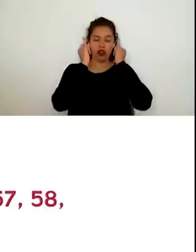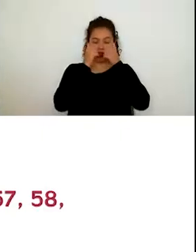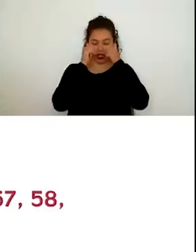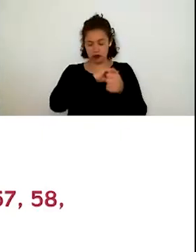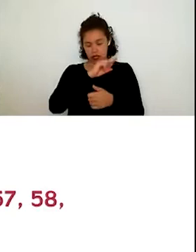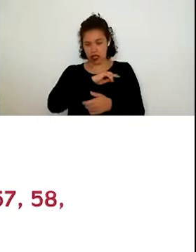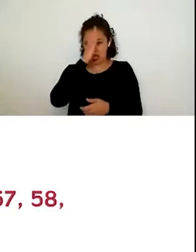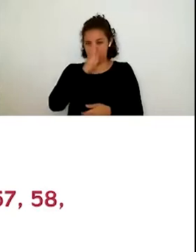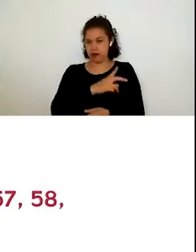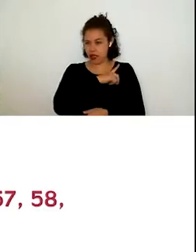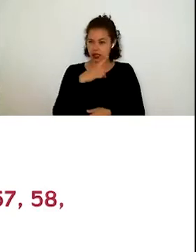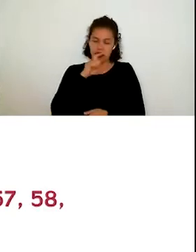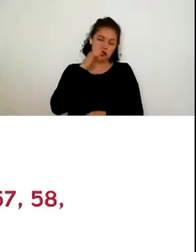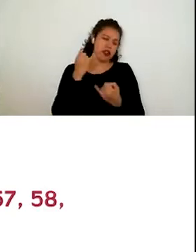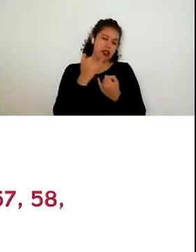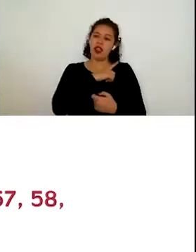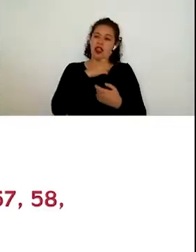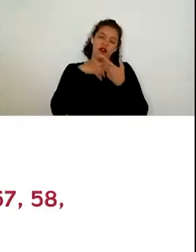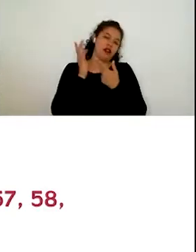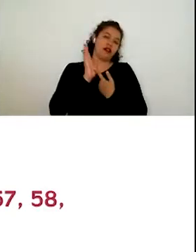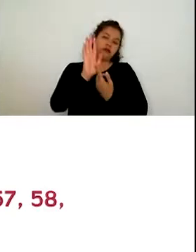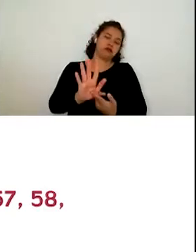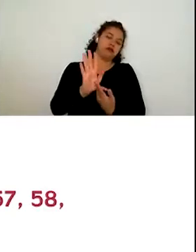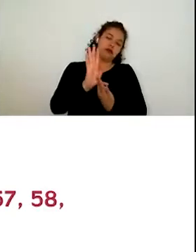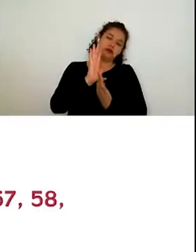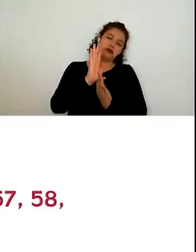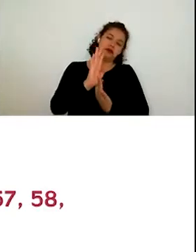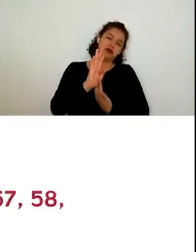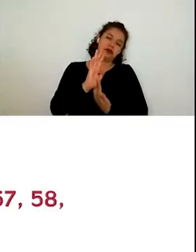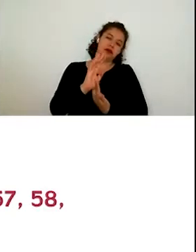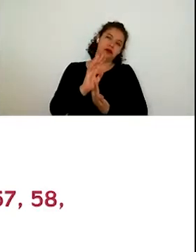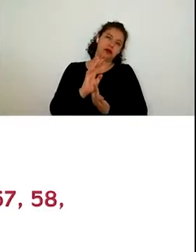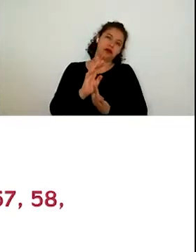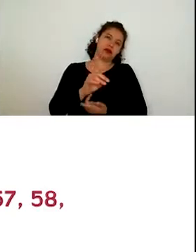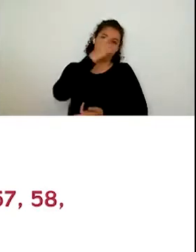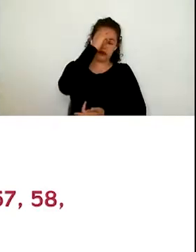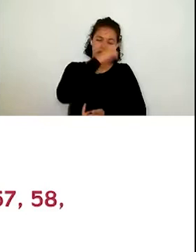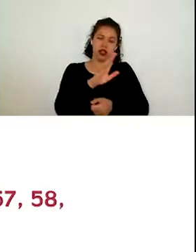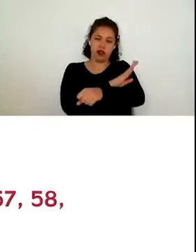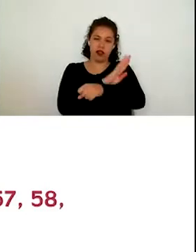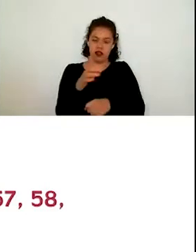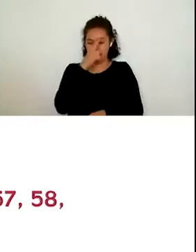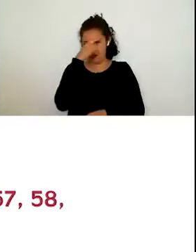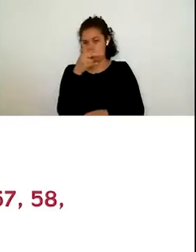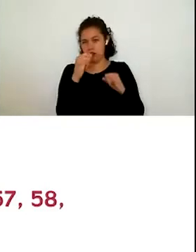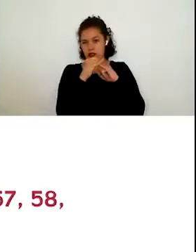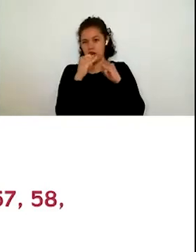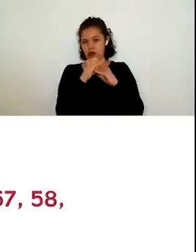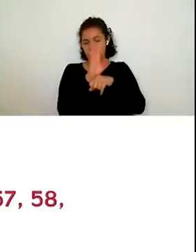tienen que demostrar las causas de beneficio hacia la institución.